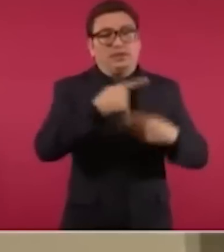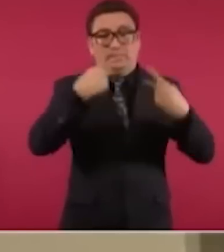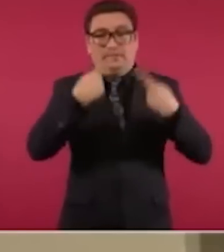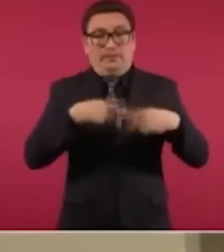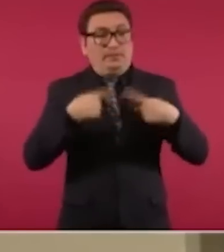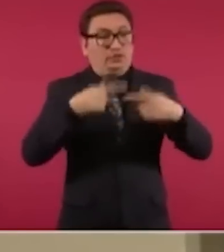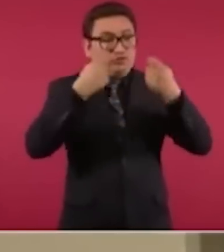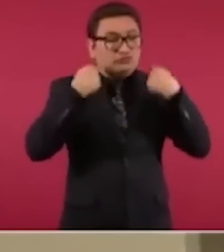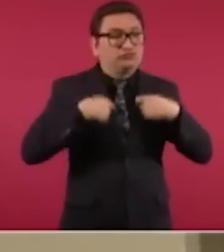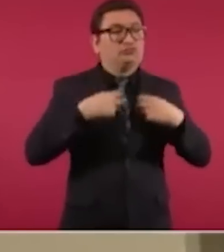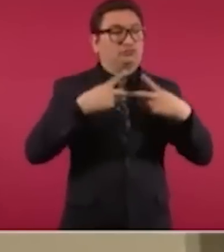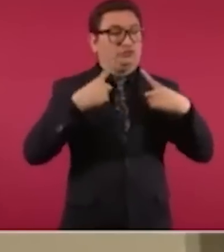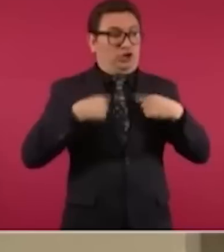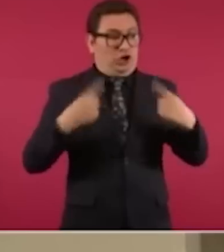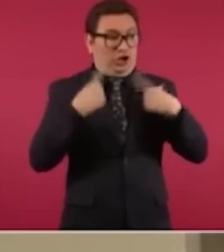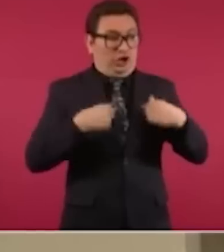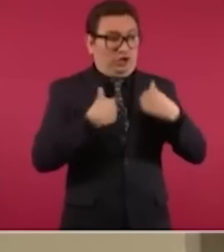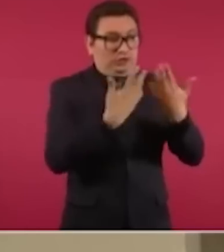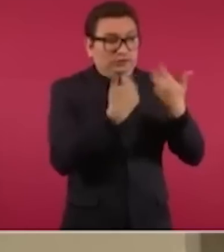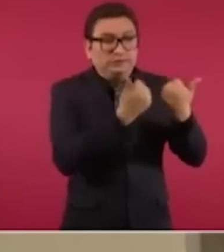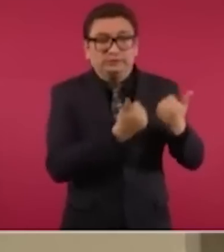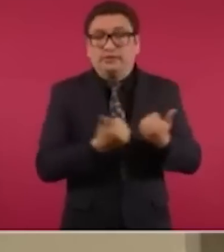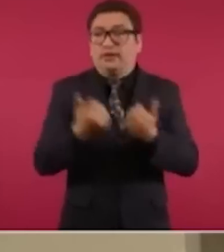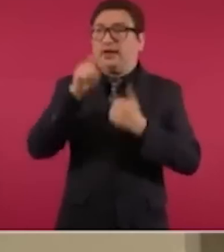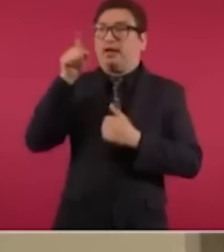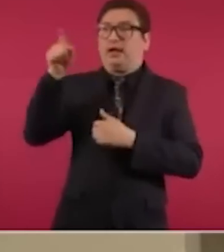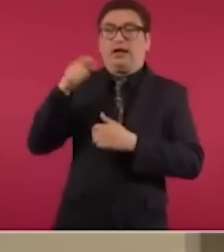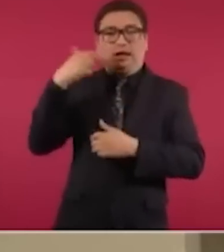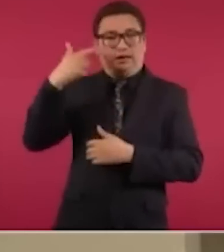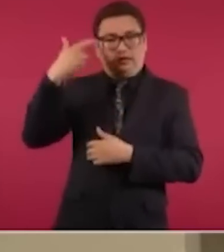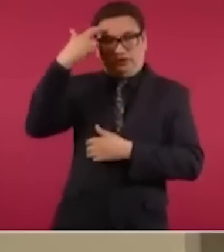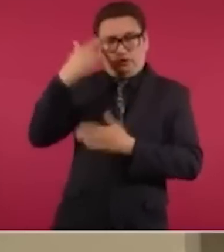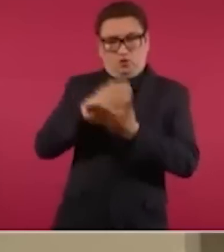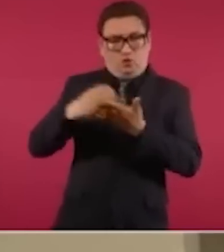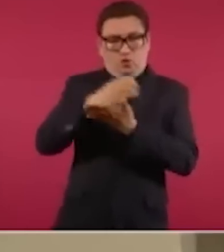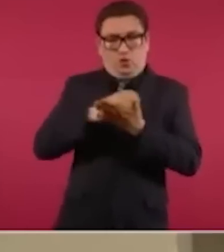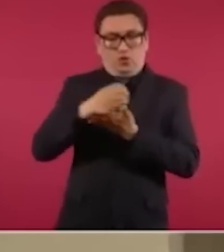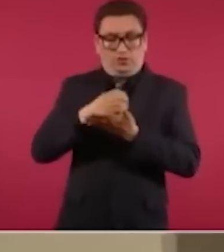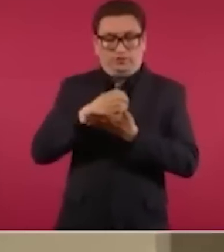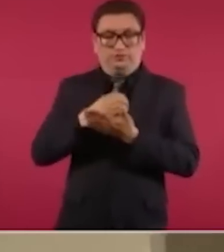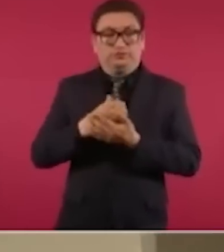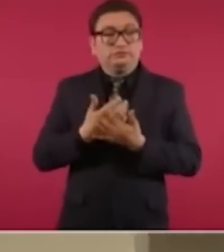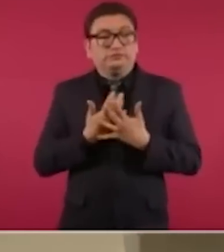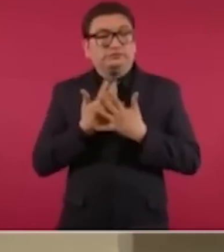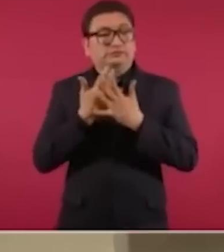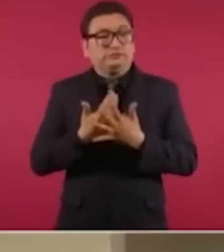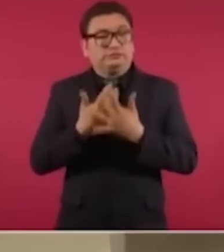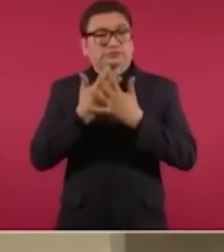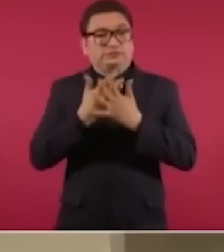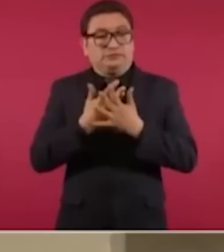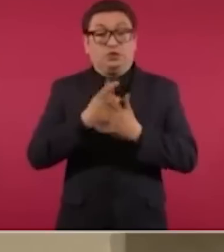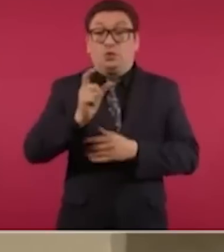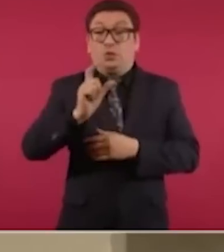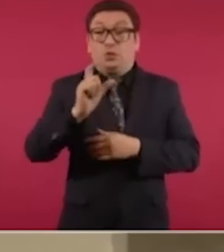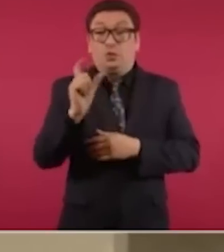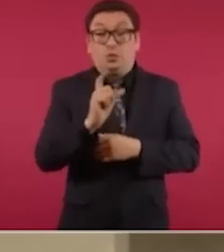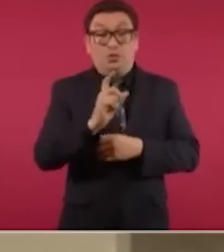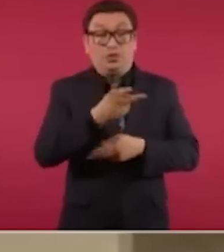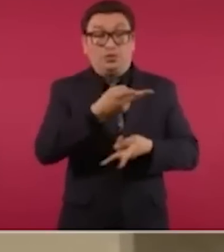curaría a su gobernante más cuando por fin llegaron